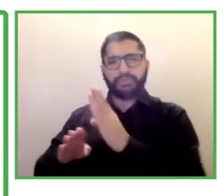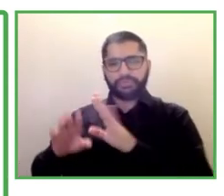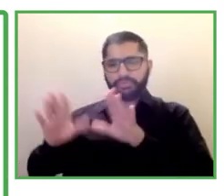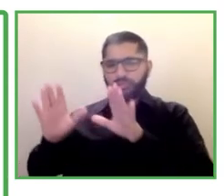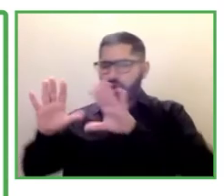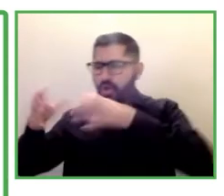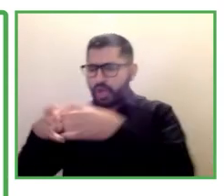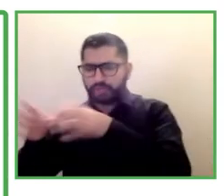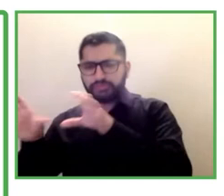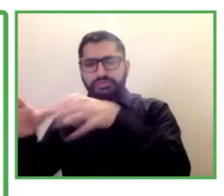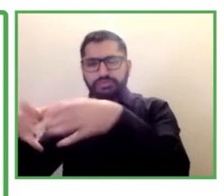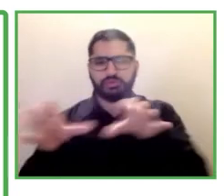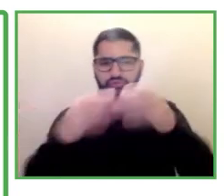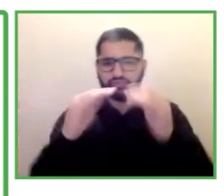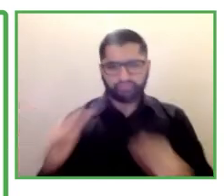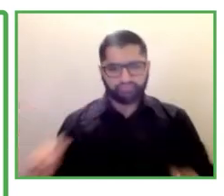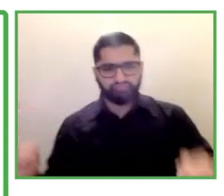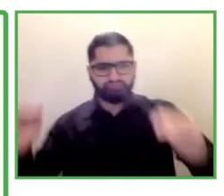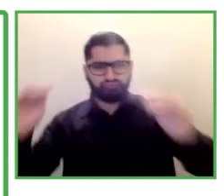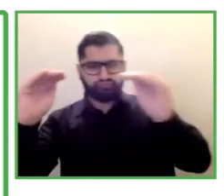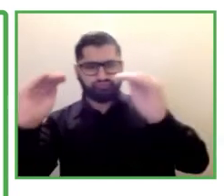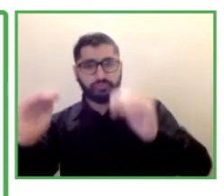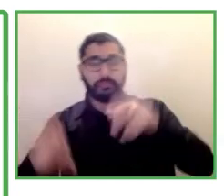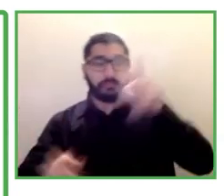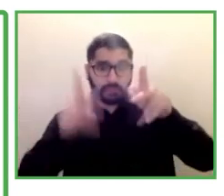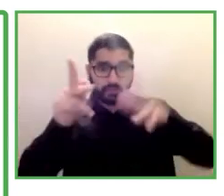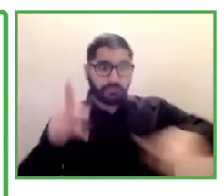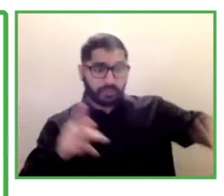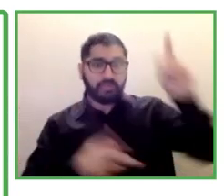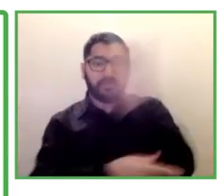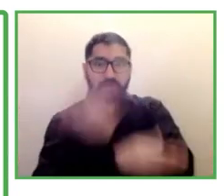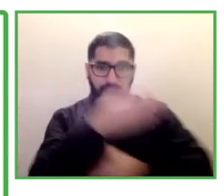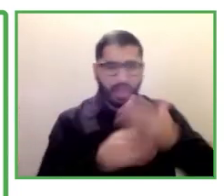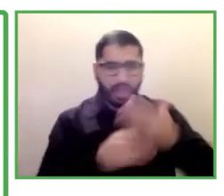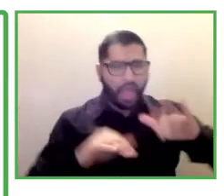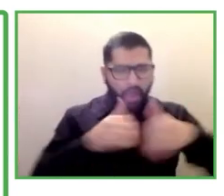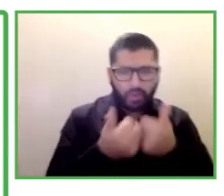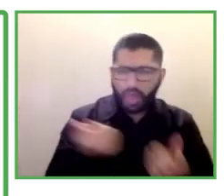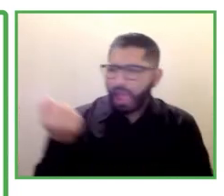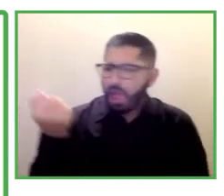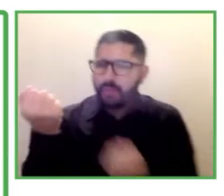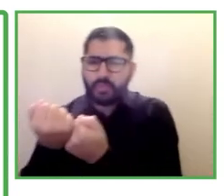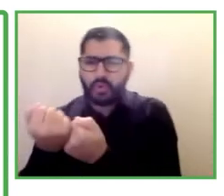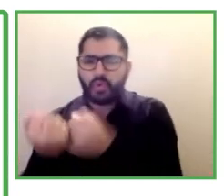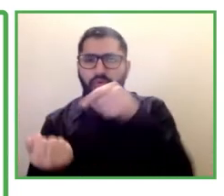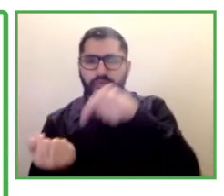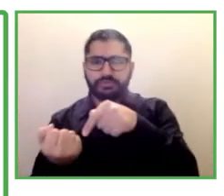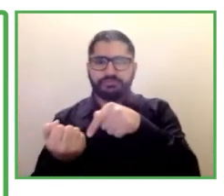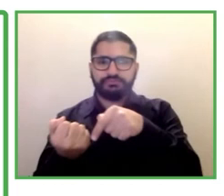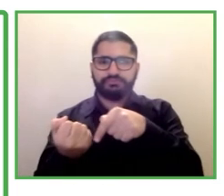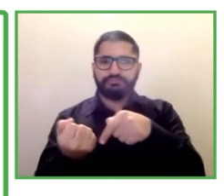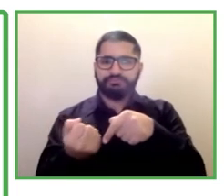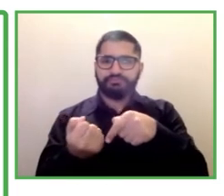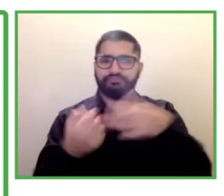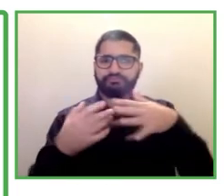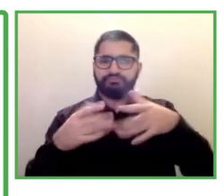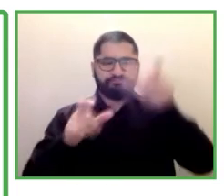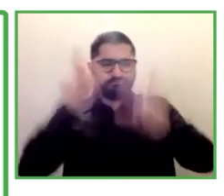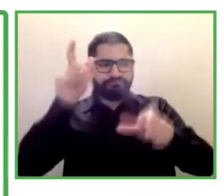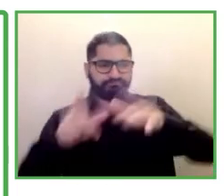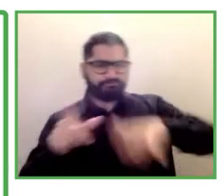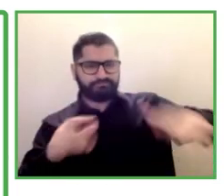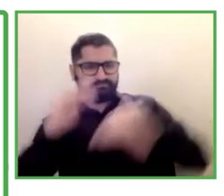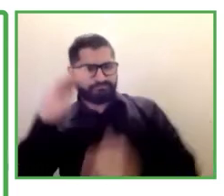tanto empleados y clientes de distintas organizaciones en rango de distintas formas. Una de las formas en las que apoyamos